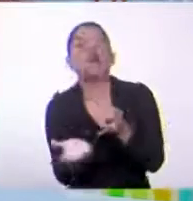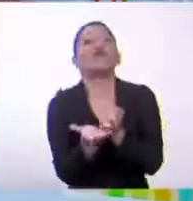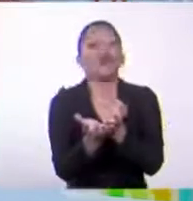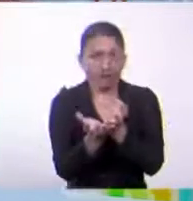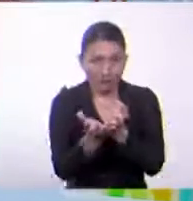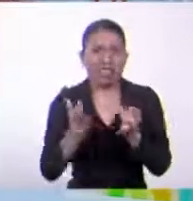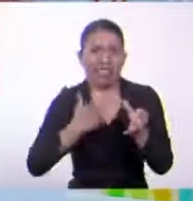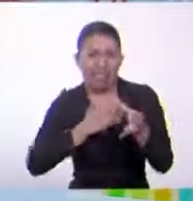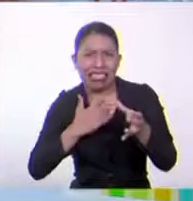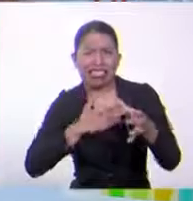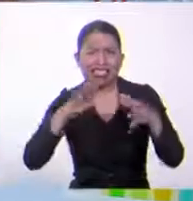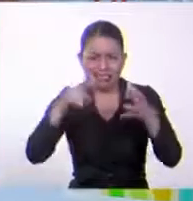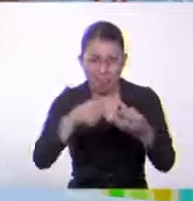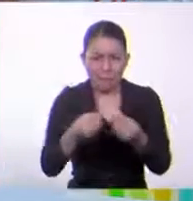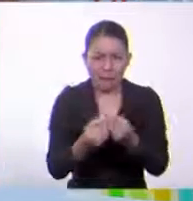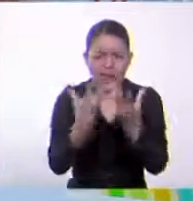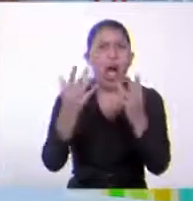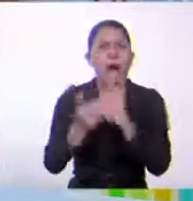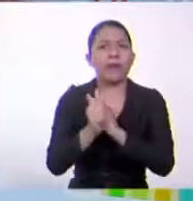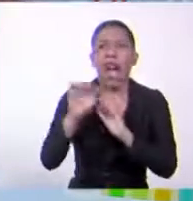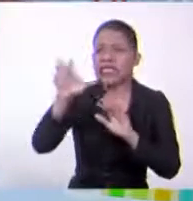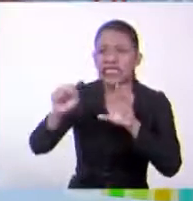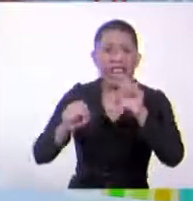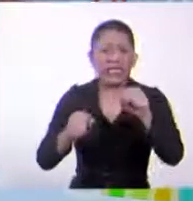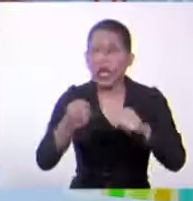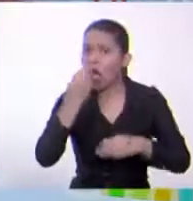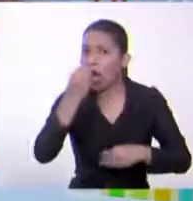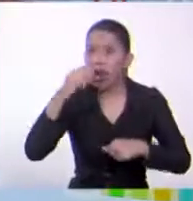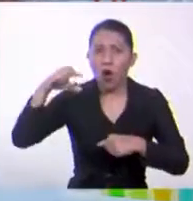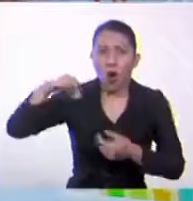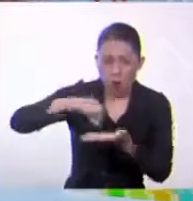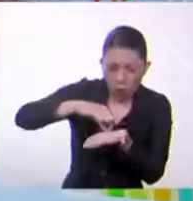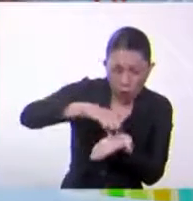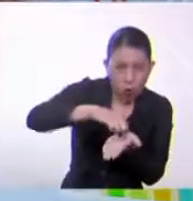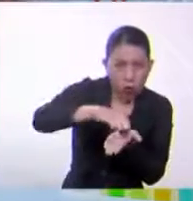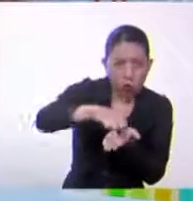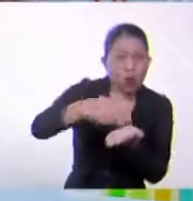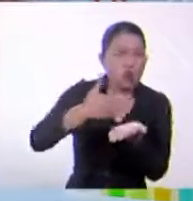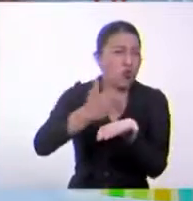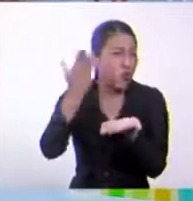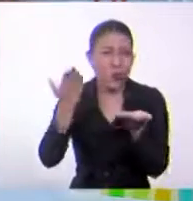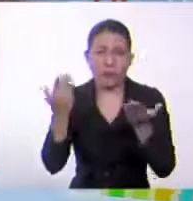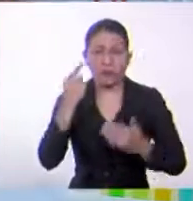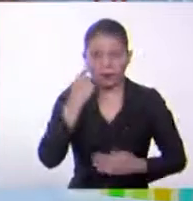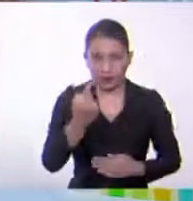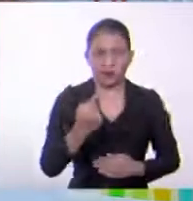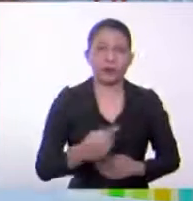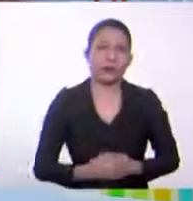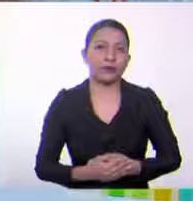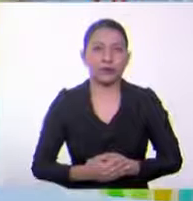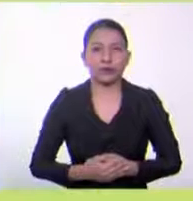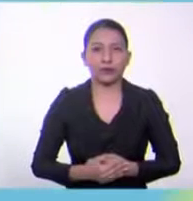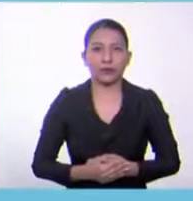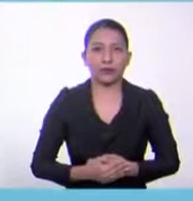poder conocer qué hay en común entre ellas y así conocer los superpoderes, veremos la ficha técnica.